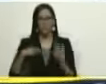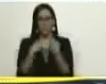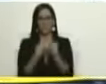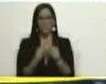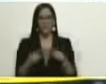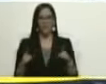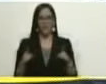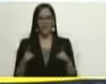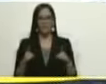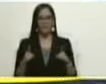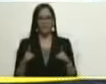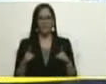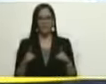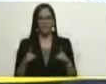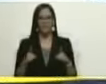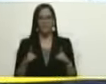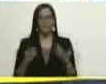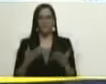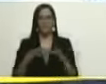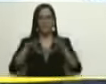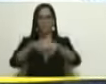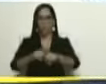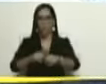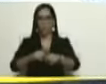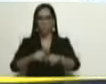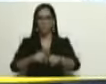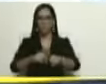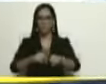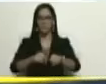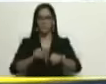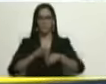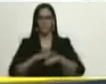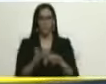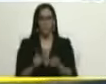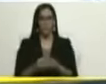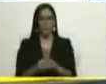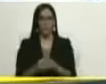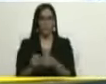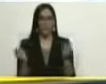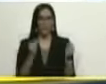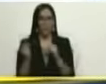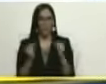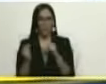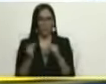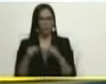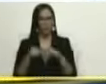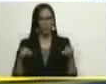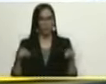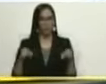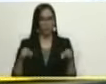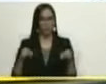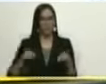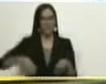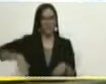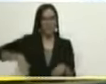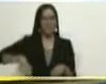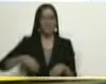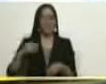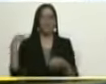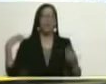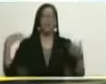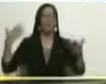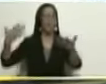Diferencias, herencia del colonialismo, porque la disputa sobre el territorio Esequibo es una herencia directa